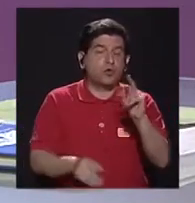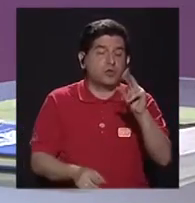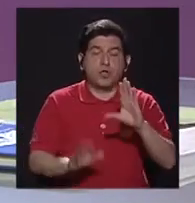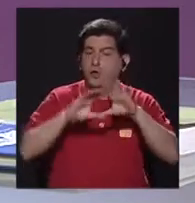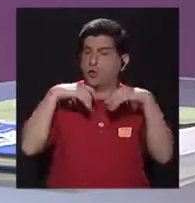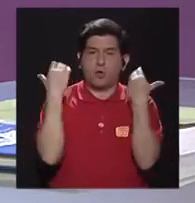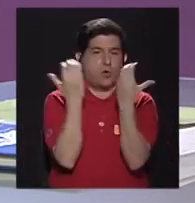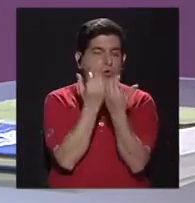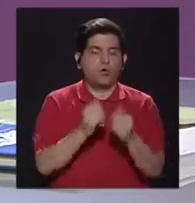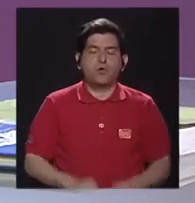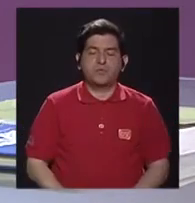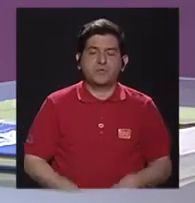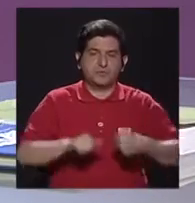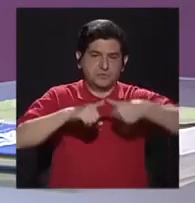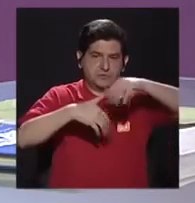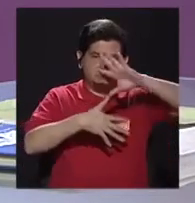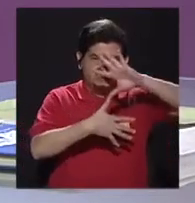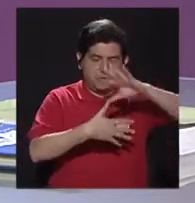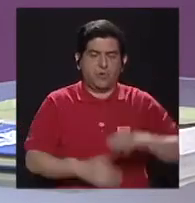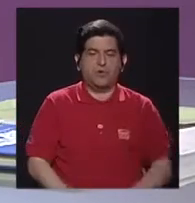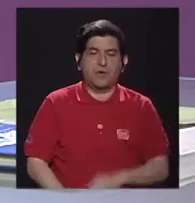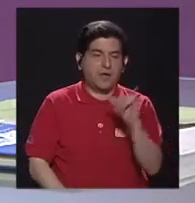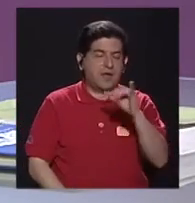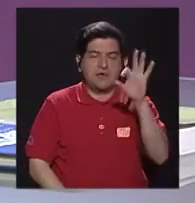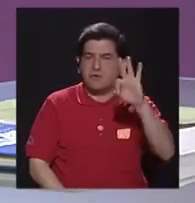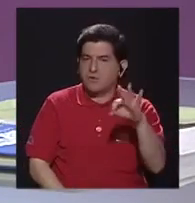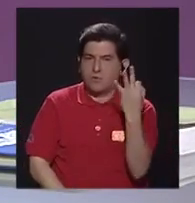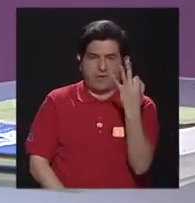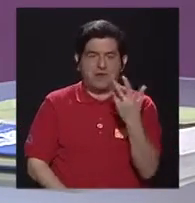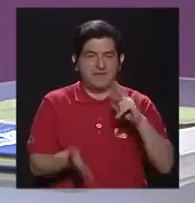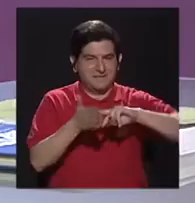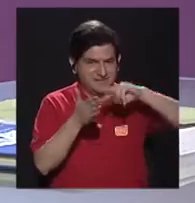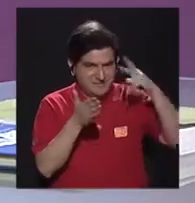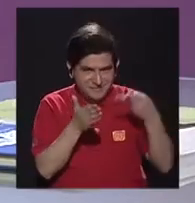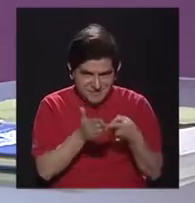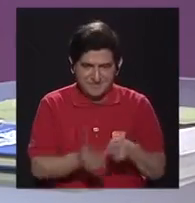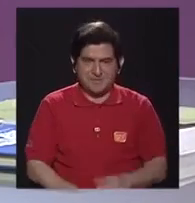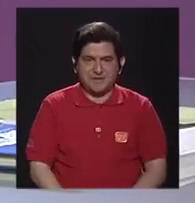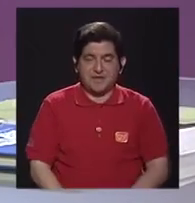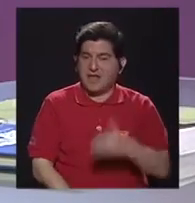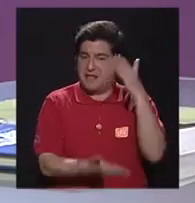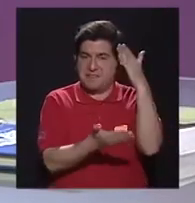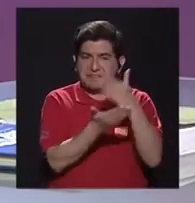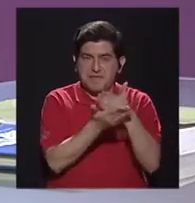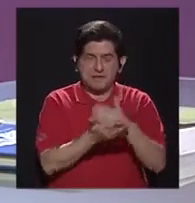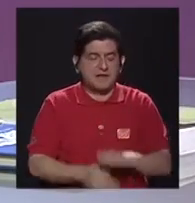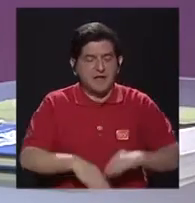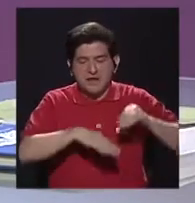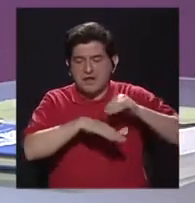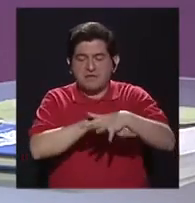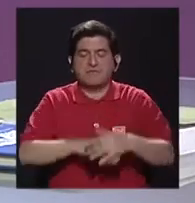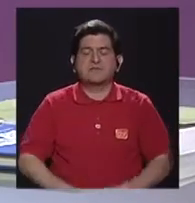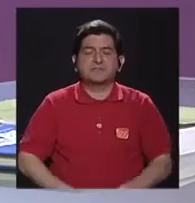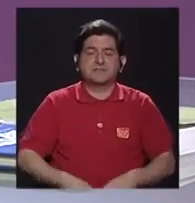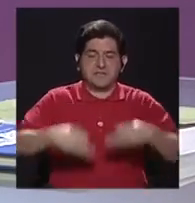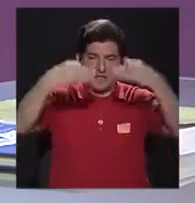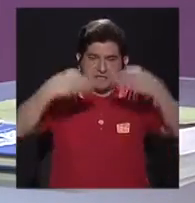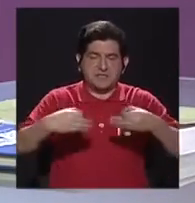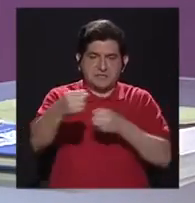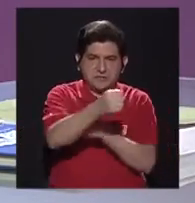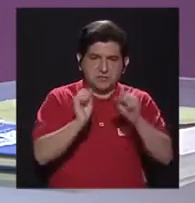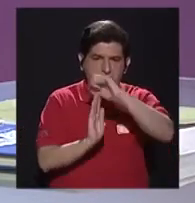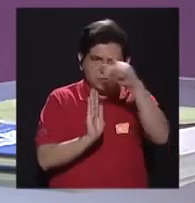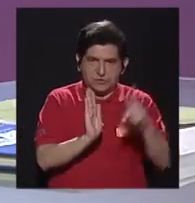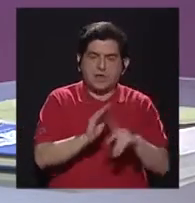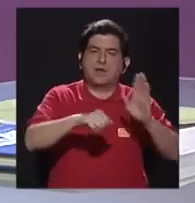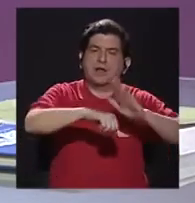Interamericana. Una medida provisional en el mismo sentido, en el sentido de que se paralicen los efectos de la sentencia de la Sala Cuarta y